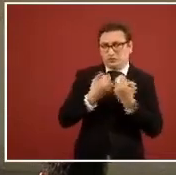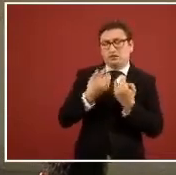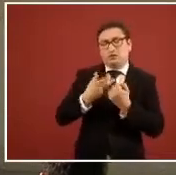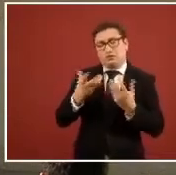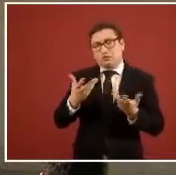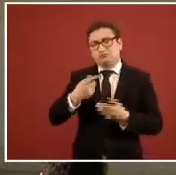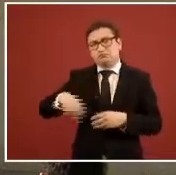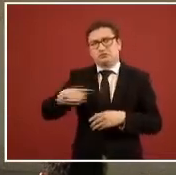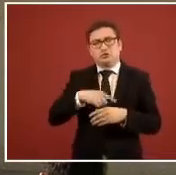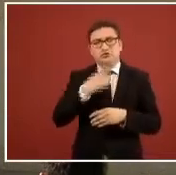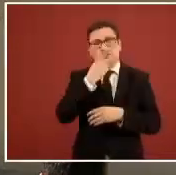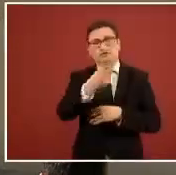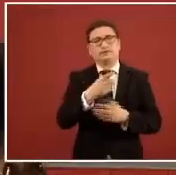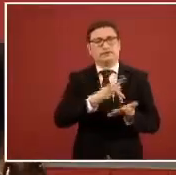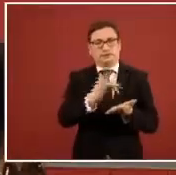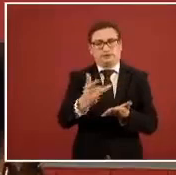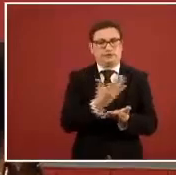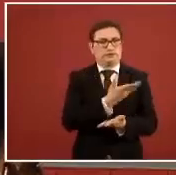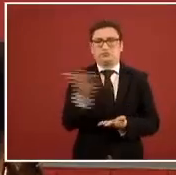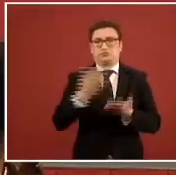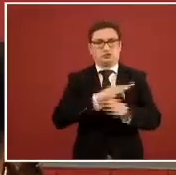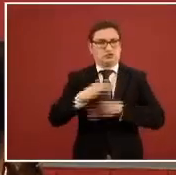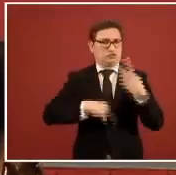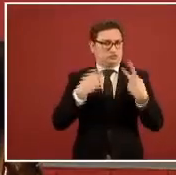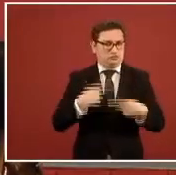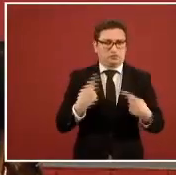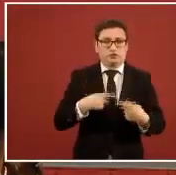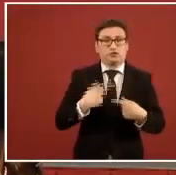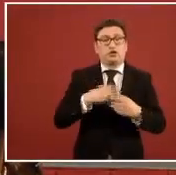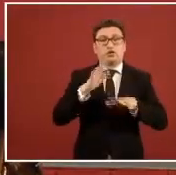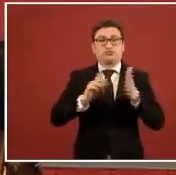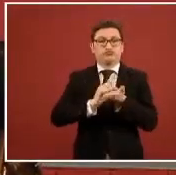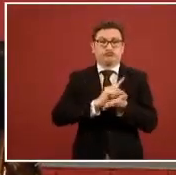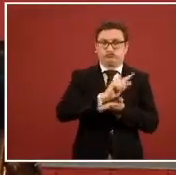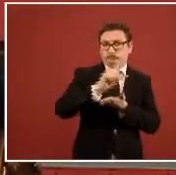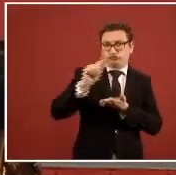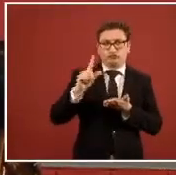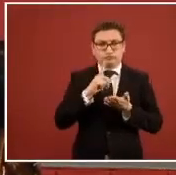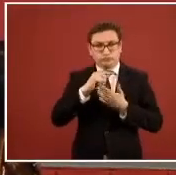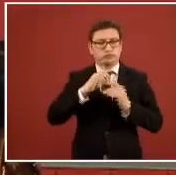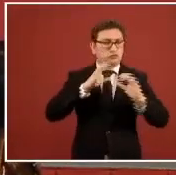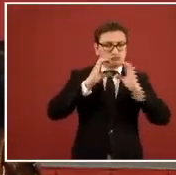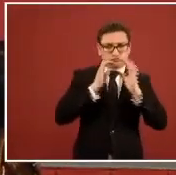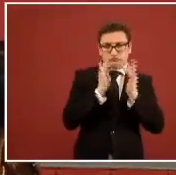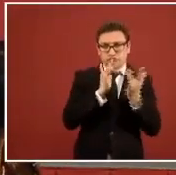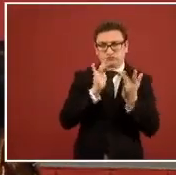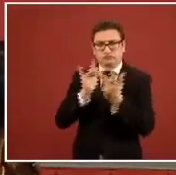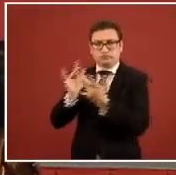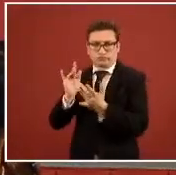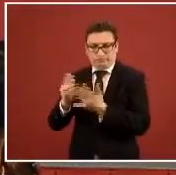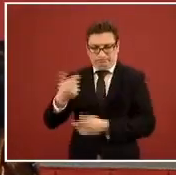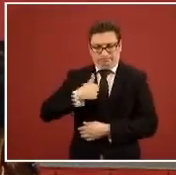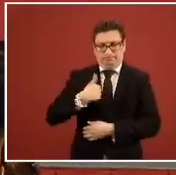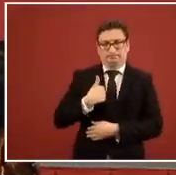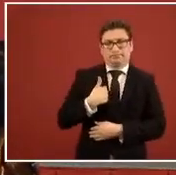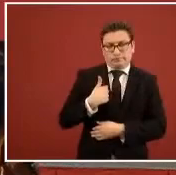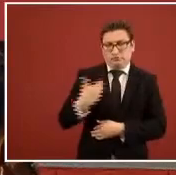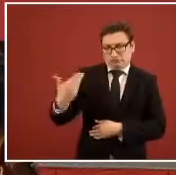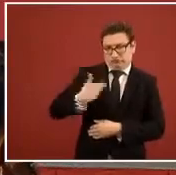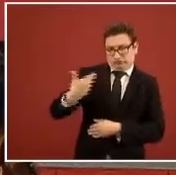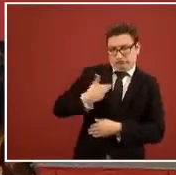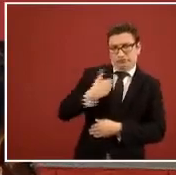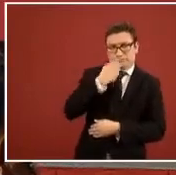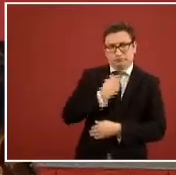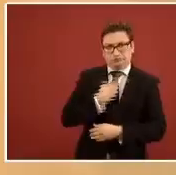Salud. También quiero agradecer a la gente que a través de Twitter ha estado en comunicación conmigo para